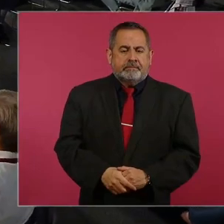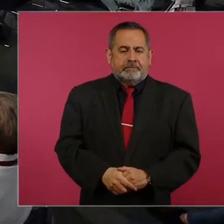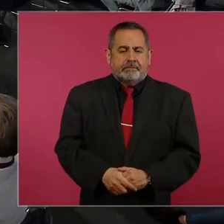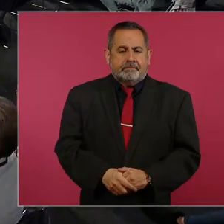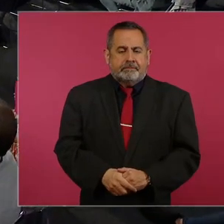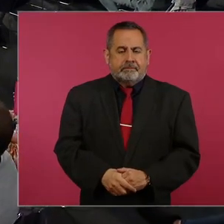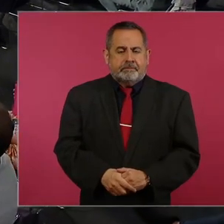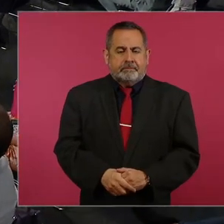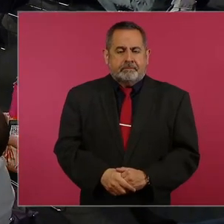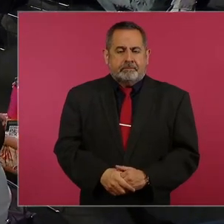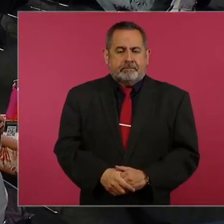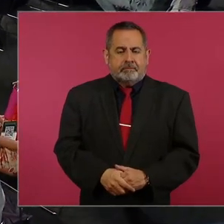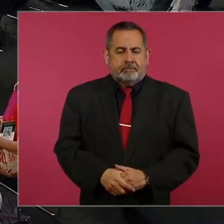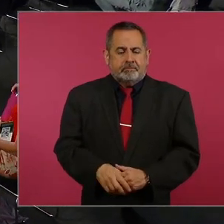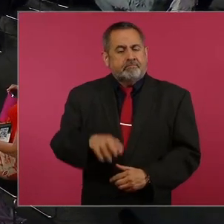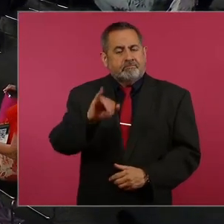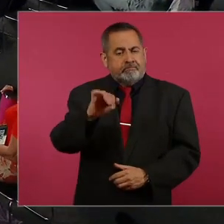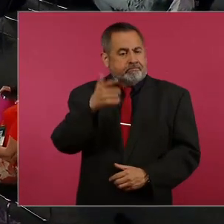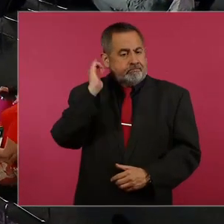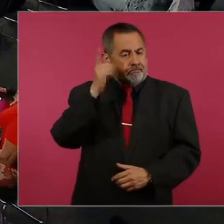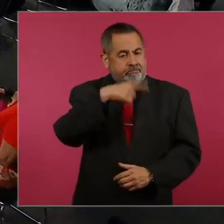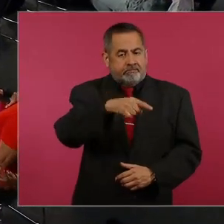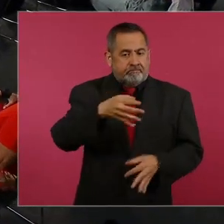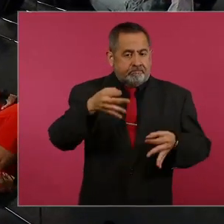aspiración es que los tribunales resuelvan.